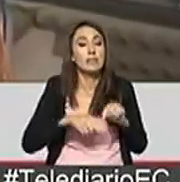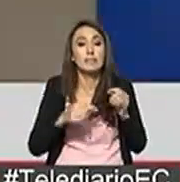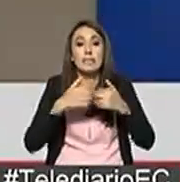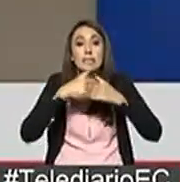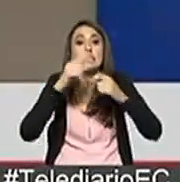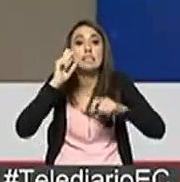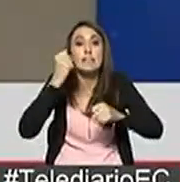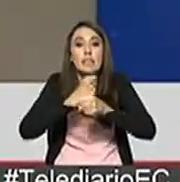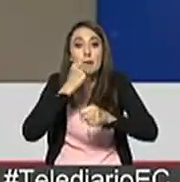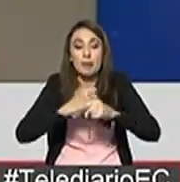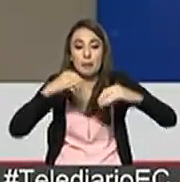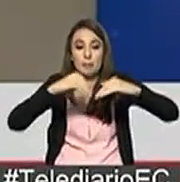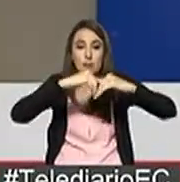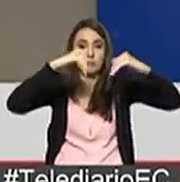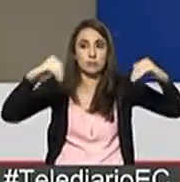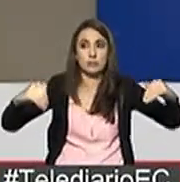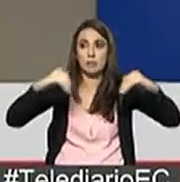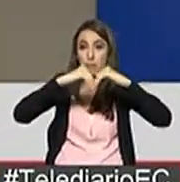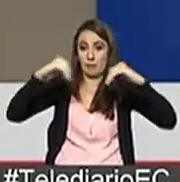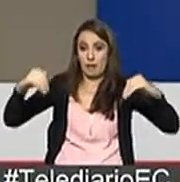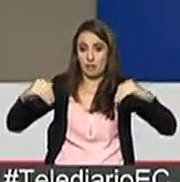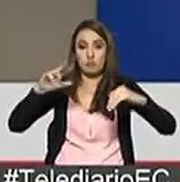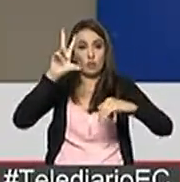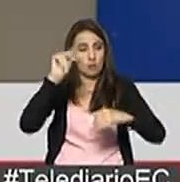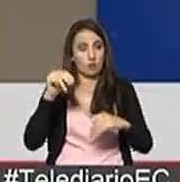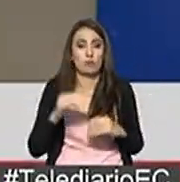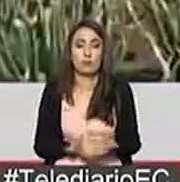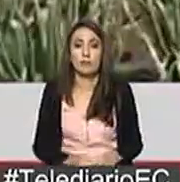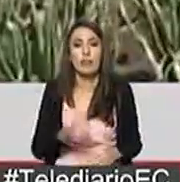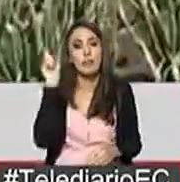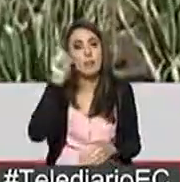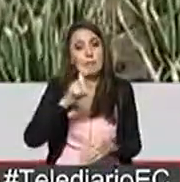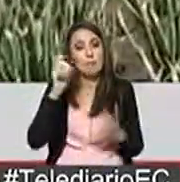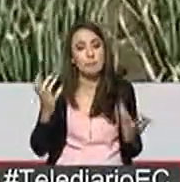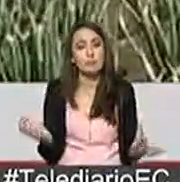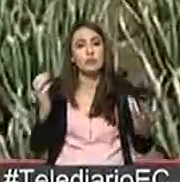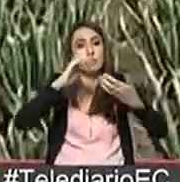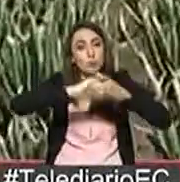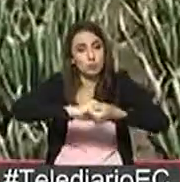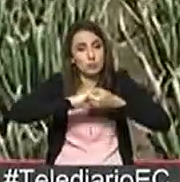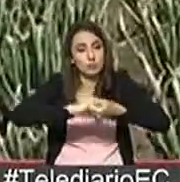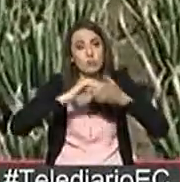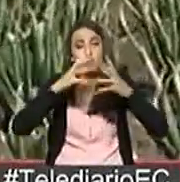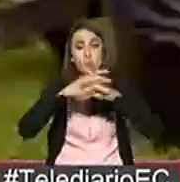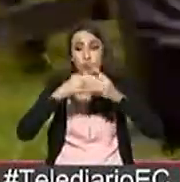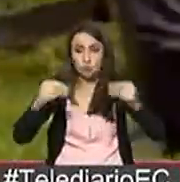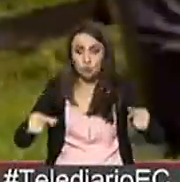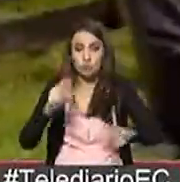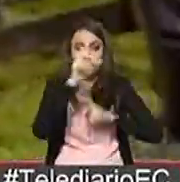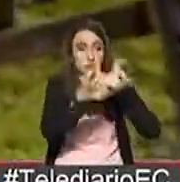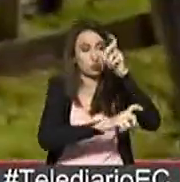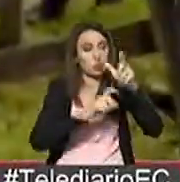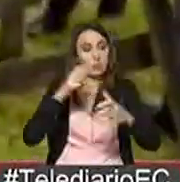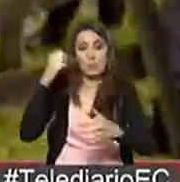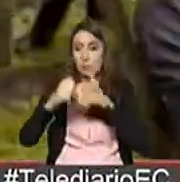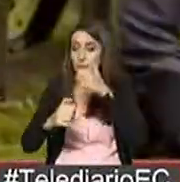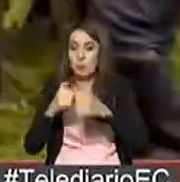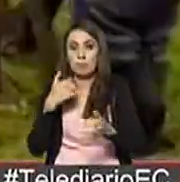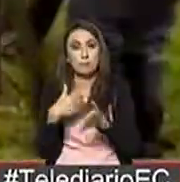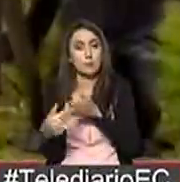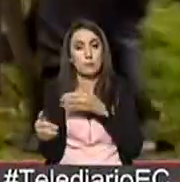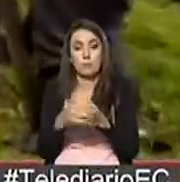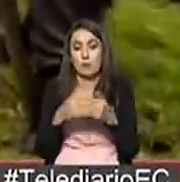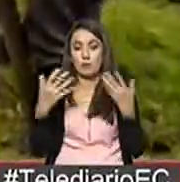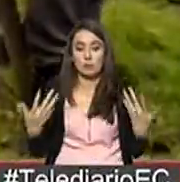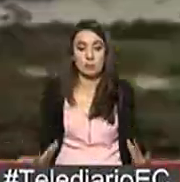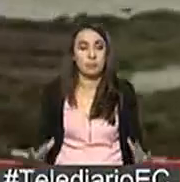lado. Este es un país que tiene poco nivel de asociativo. Solucionar los problemas coyunturales sin pasar por alto los estructurales